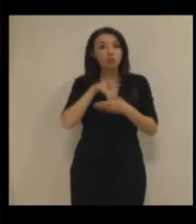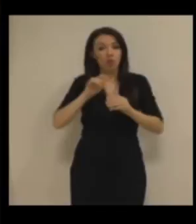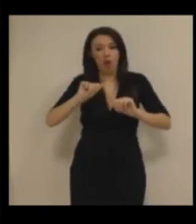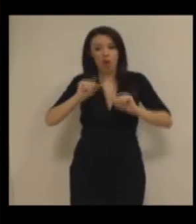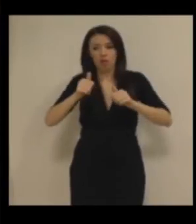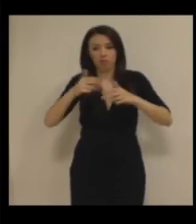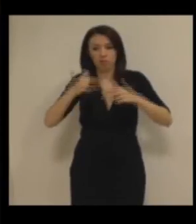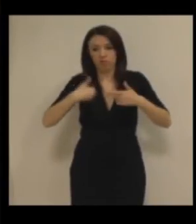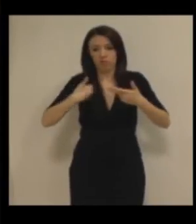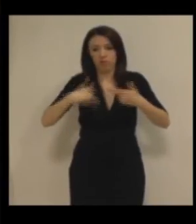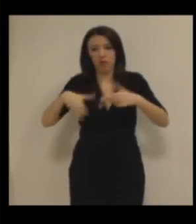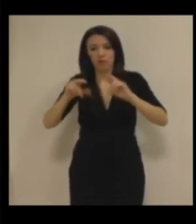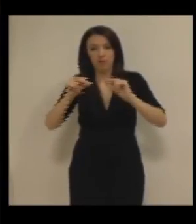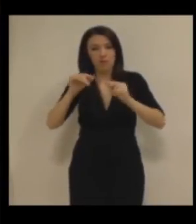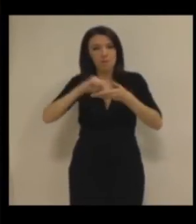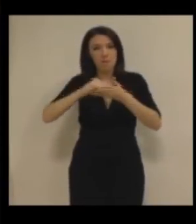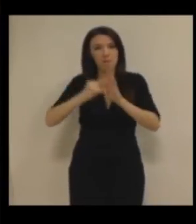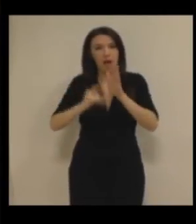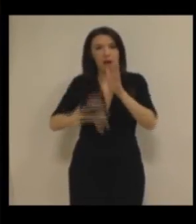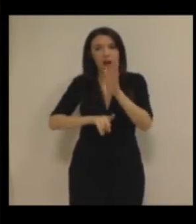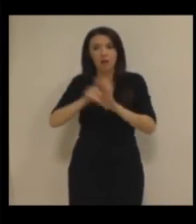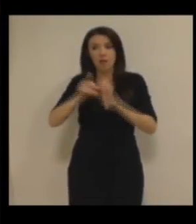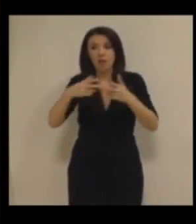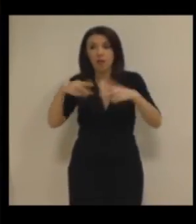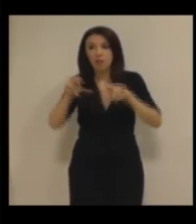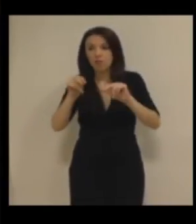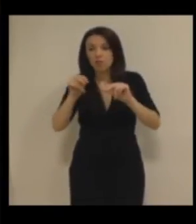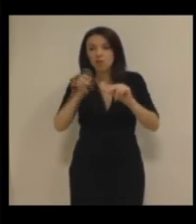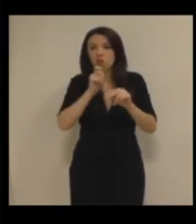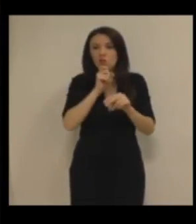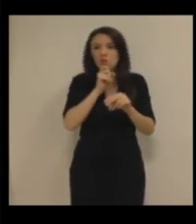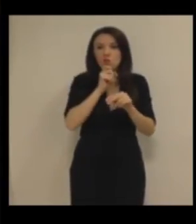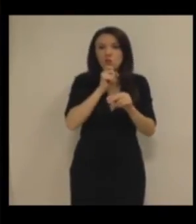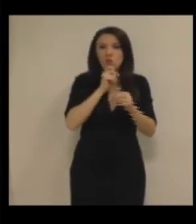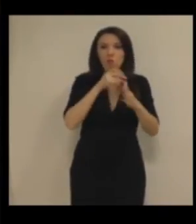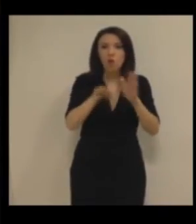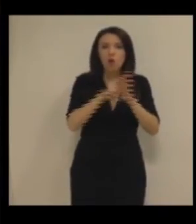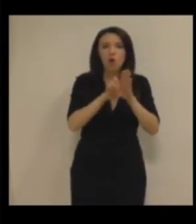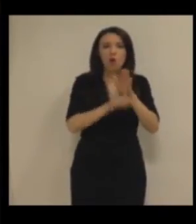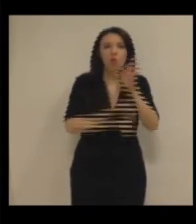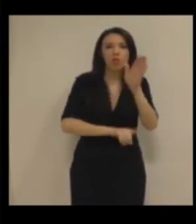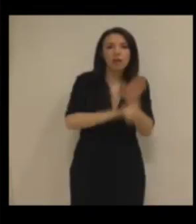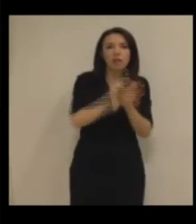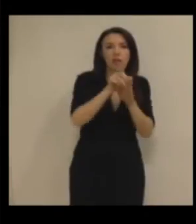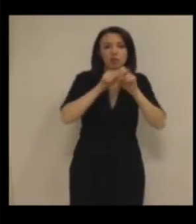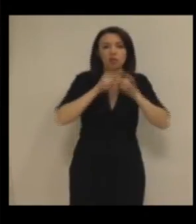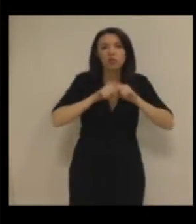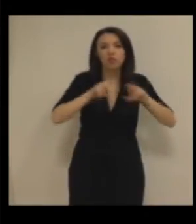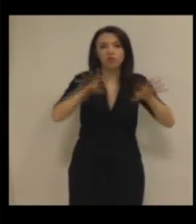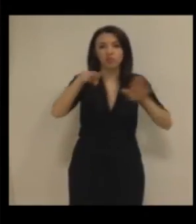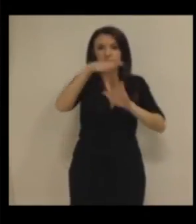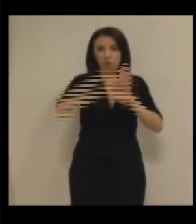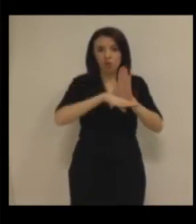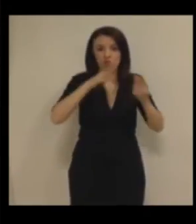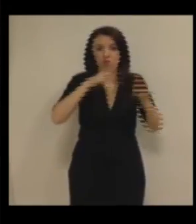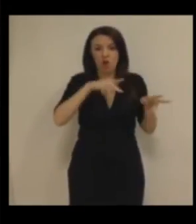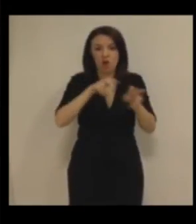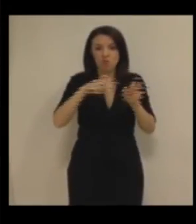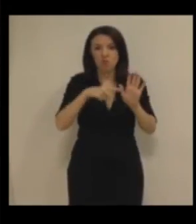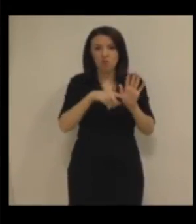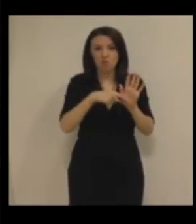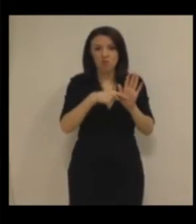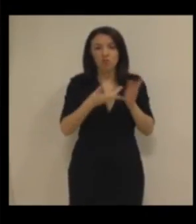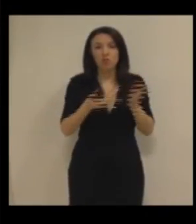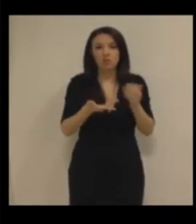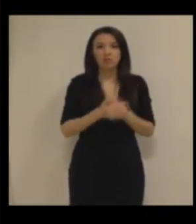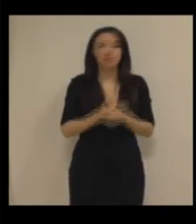terminado, ¿cómo pensáis seguir adelante con el desarrollo o la expansión del proyecto?